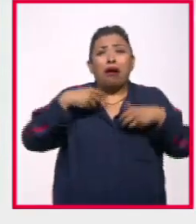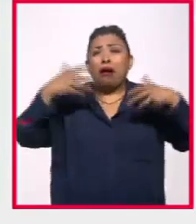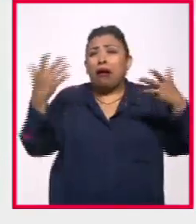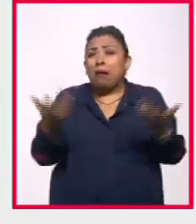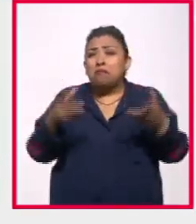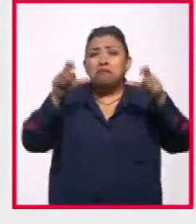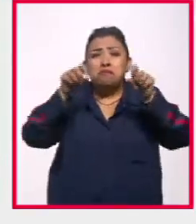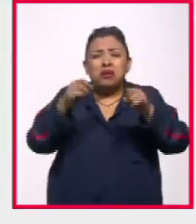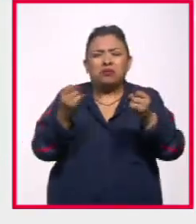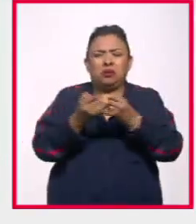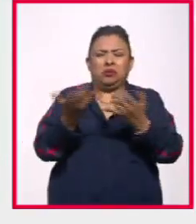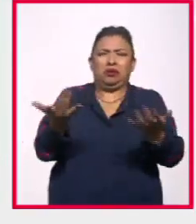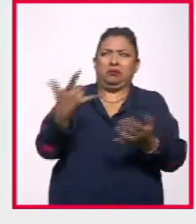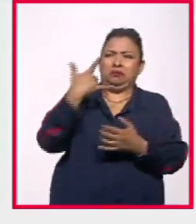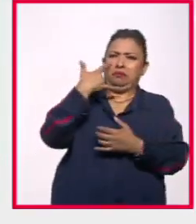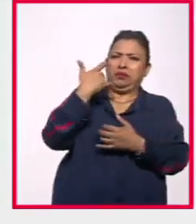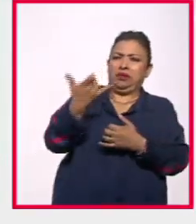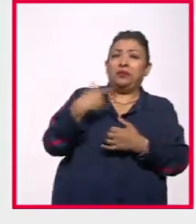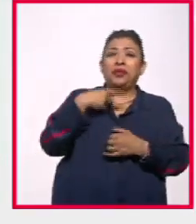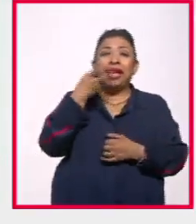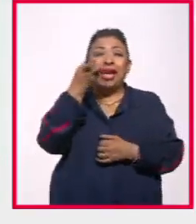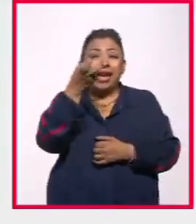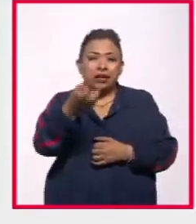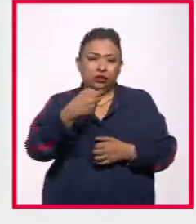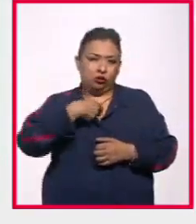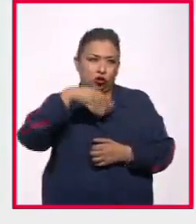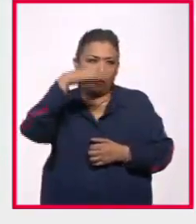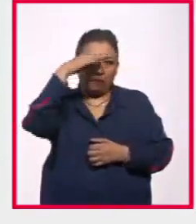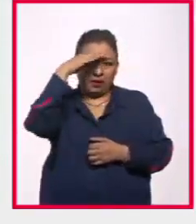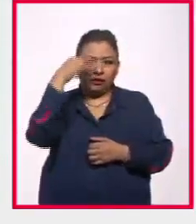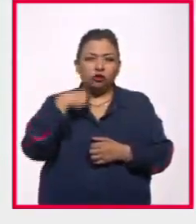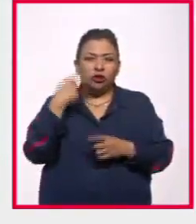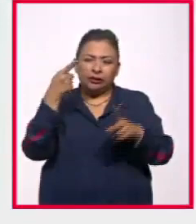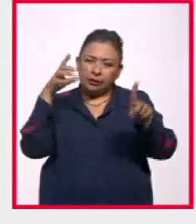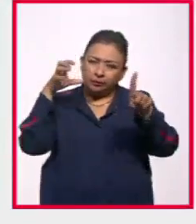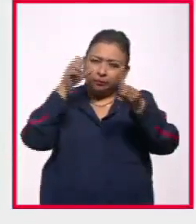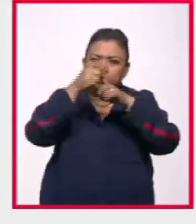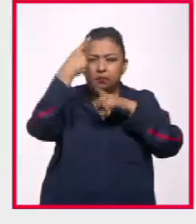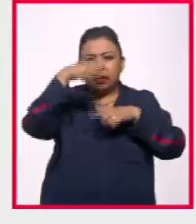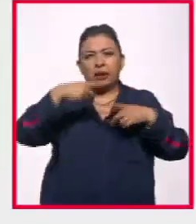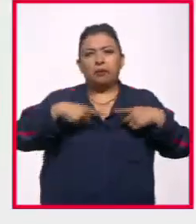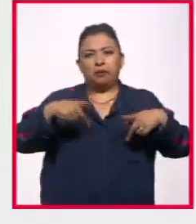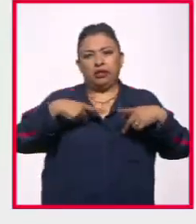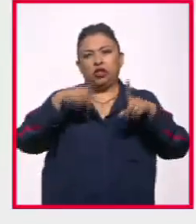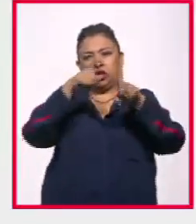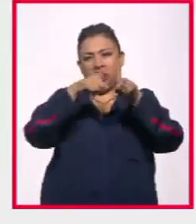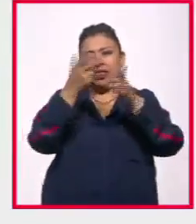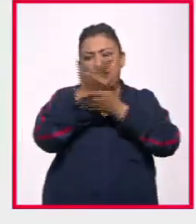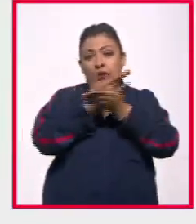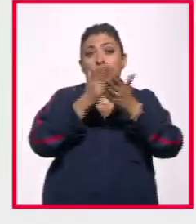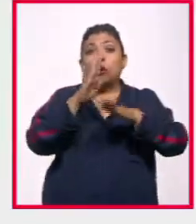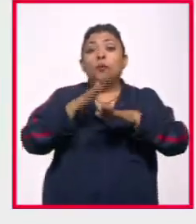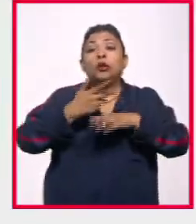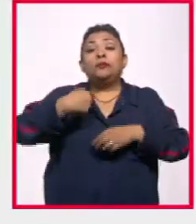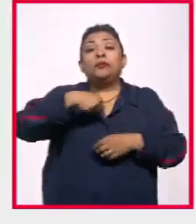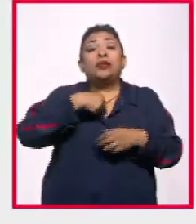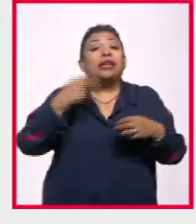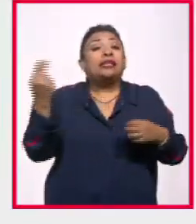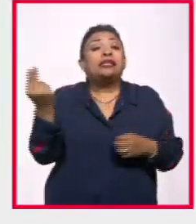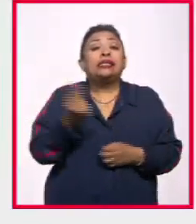mismo. En ese sentido yo creo que implica un reto para el caricaturista porque tiene uno que hacer